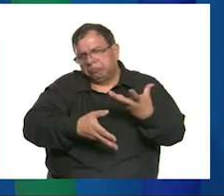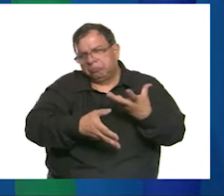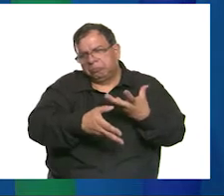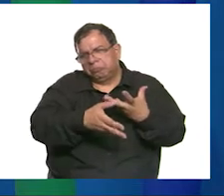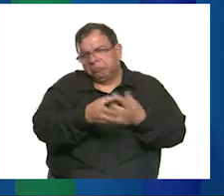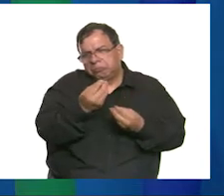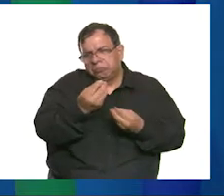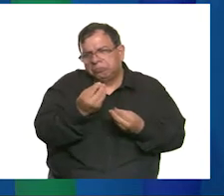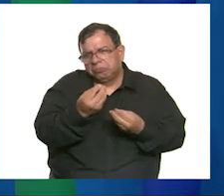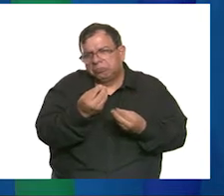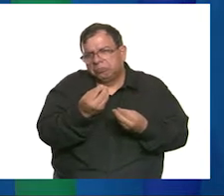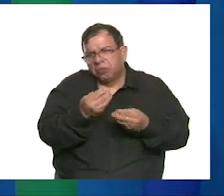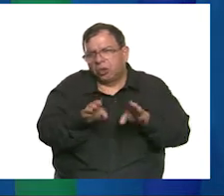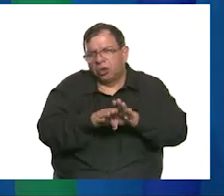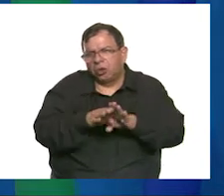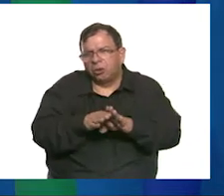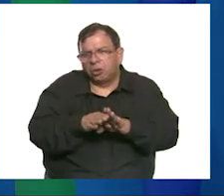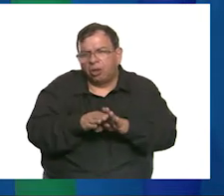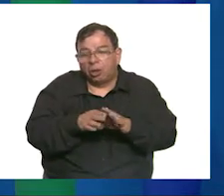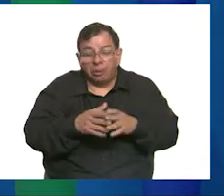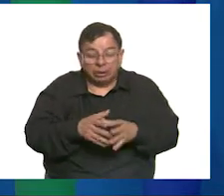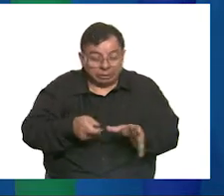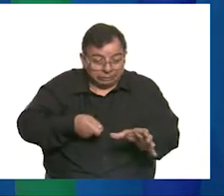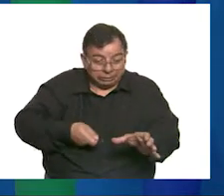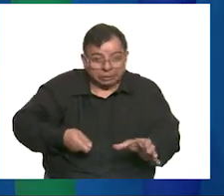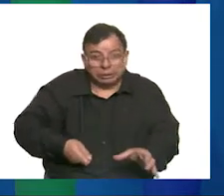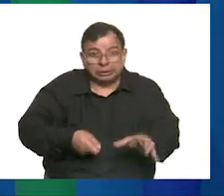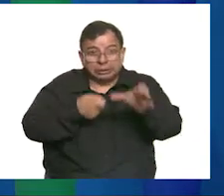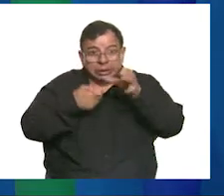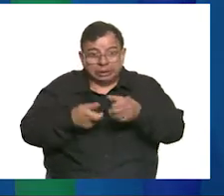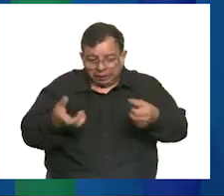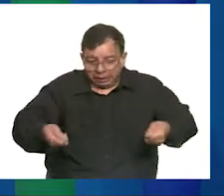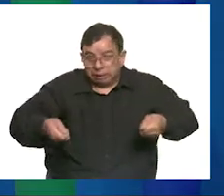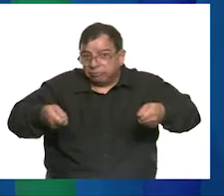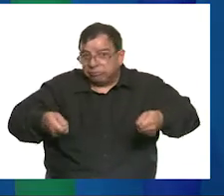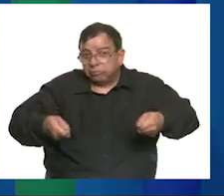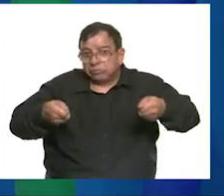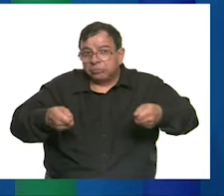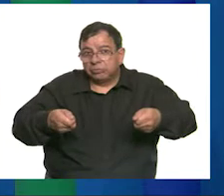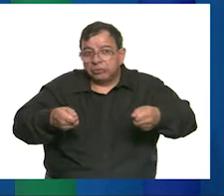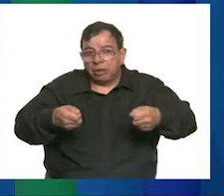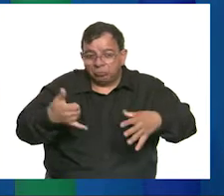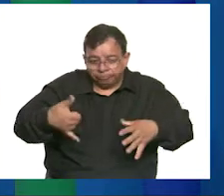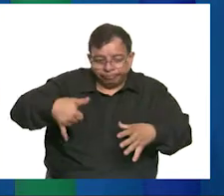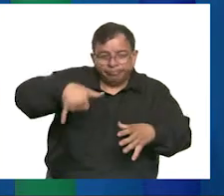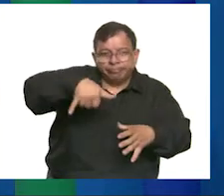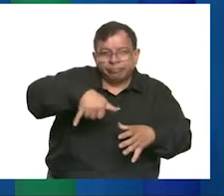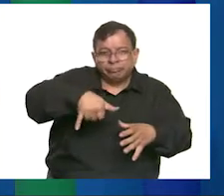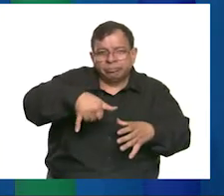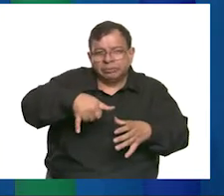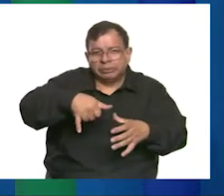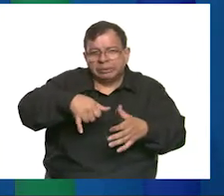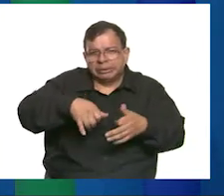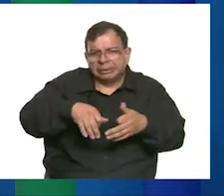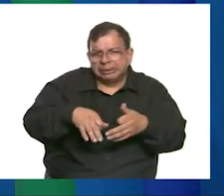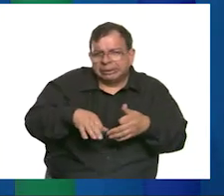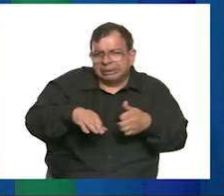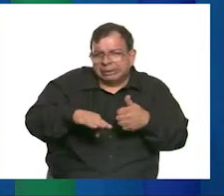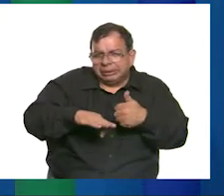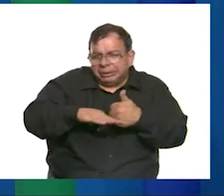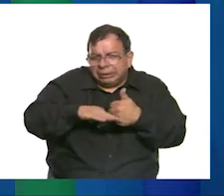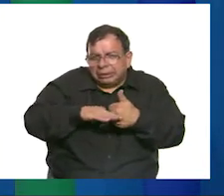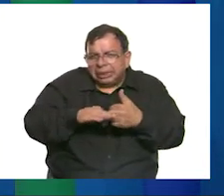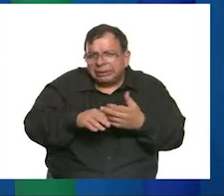como por ejemplo los sartenes, cacerolas, cafeteras y tazas de metales o